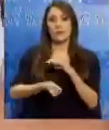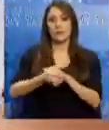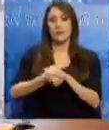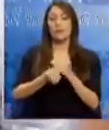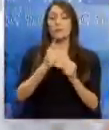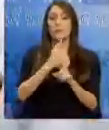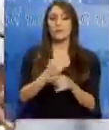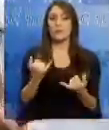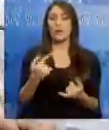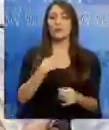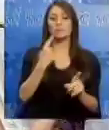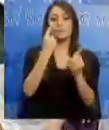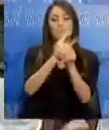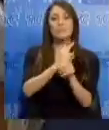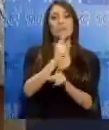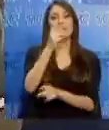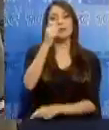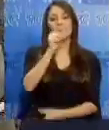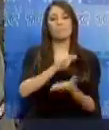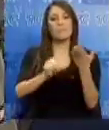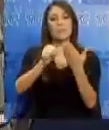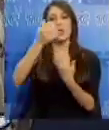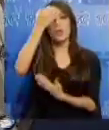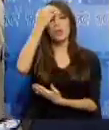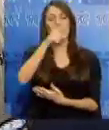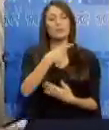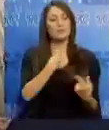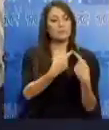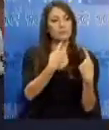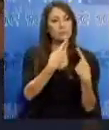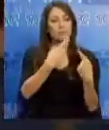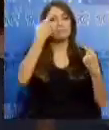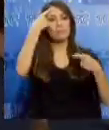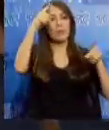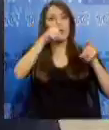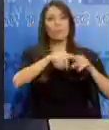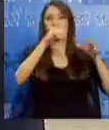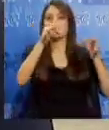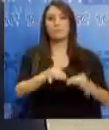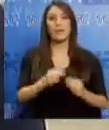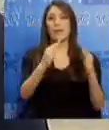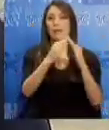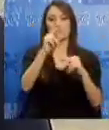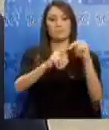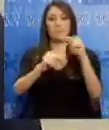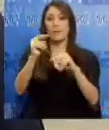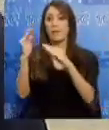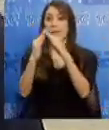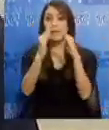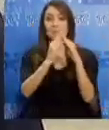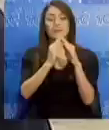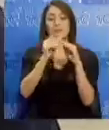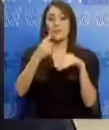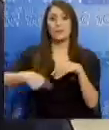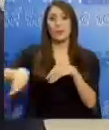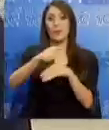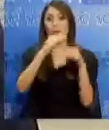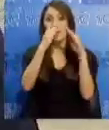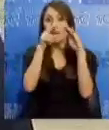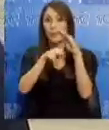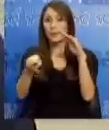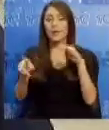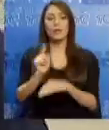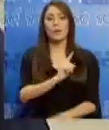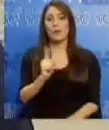ministro de Educación, Augusto Espinosa, quien ratificó la decisión del jefe de Estado. Convertir esto que iba a ser un albergue, un